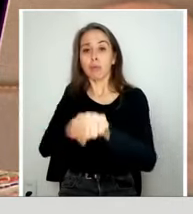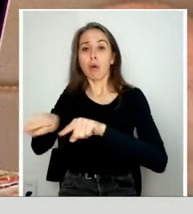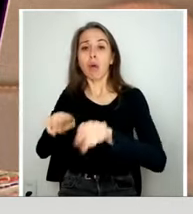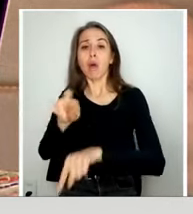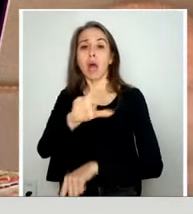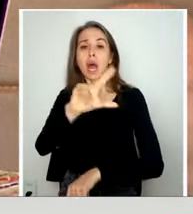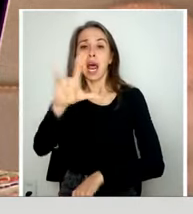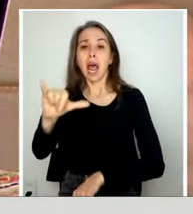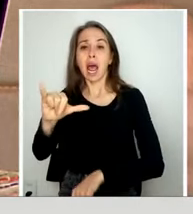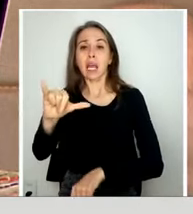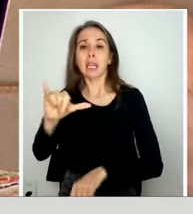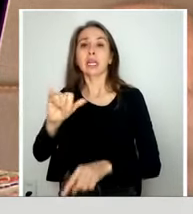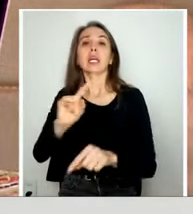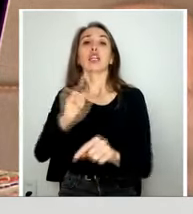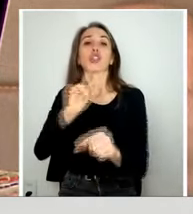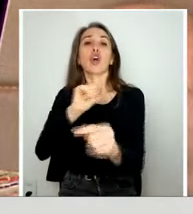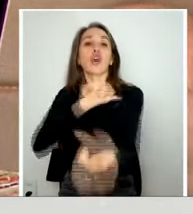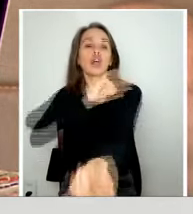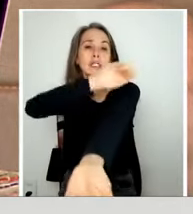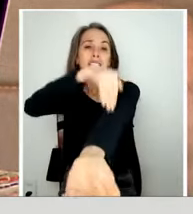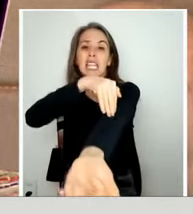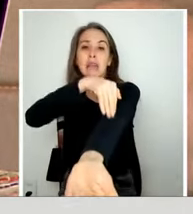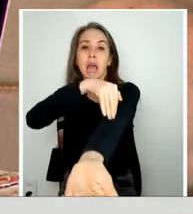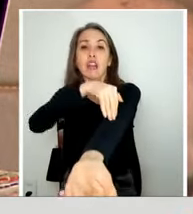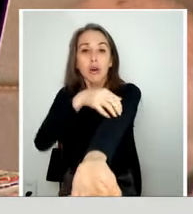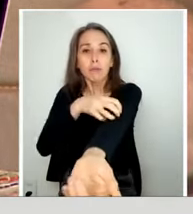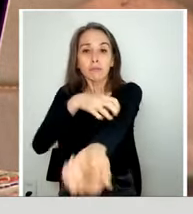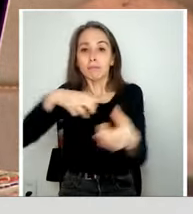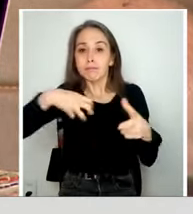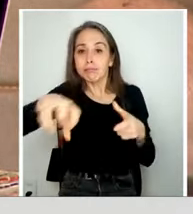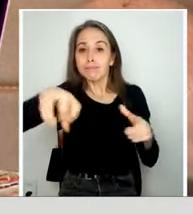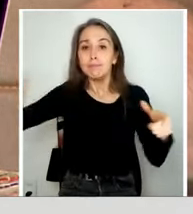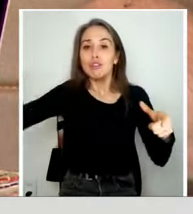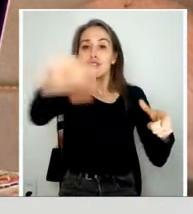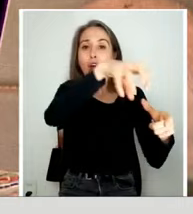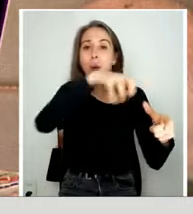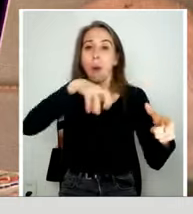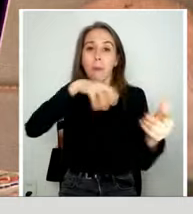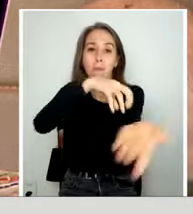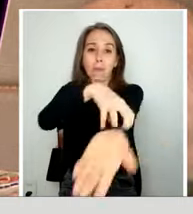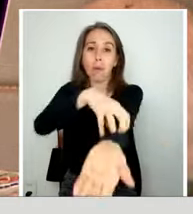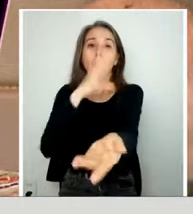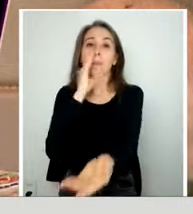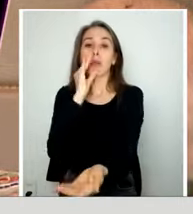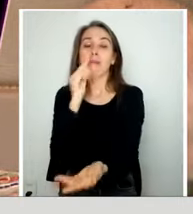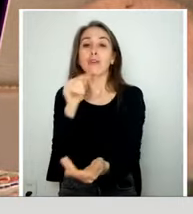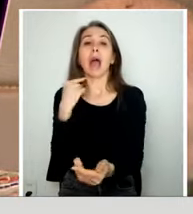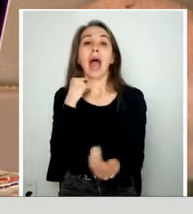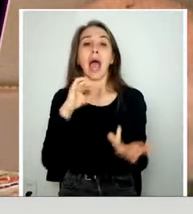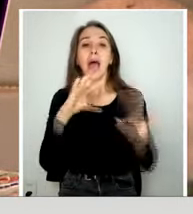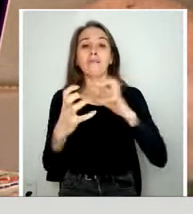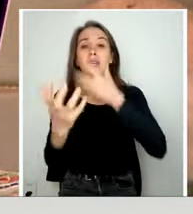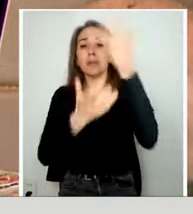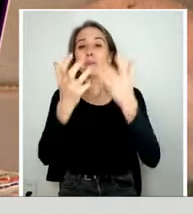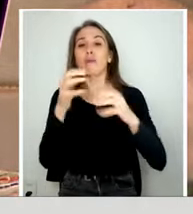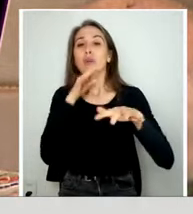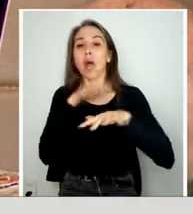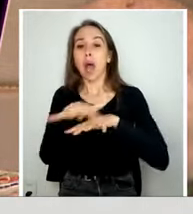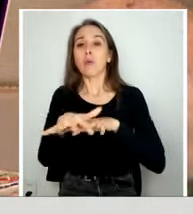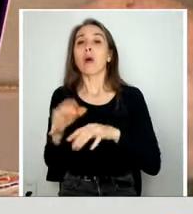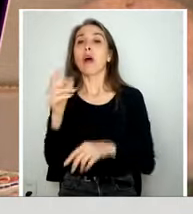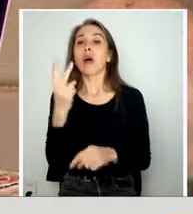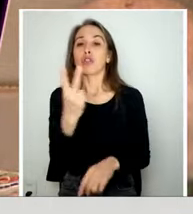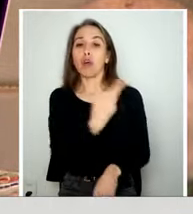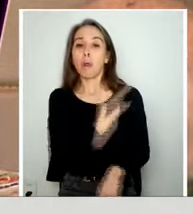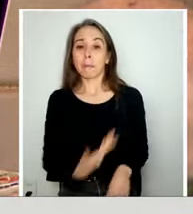descentralizadora en la región del bío bío con comunas muy afectadas valoro el apoyo de los dos presidentes de comisiones de deporte